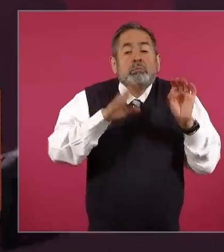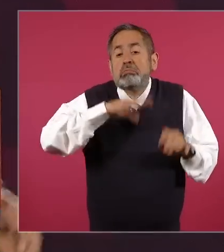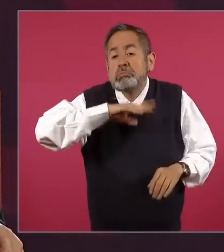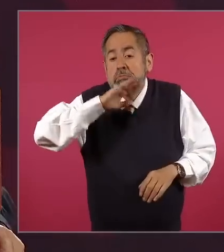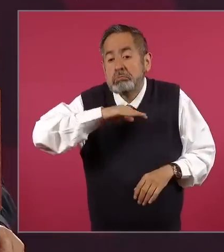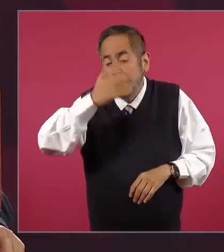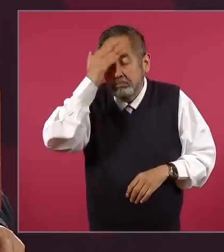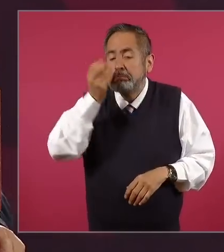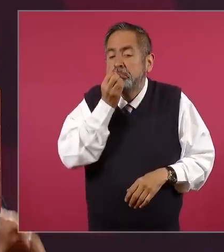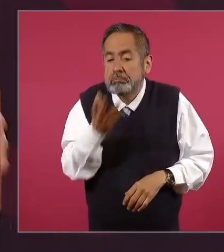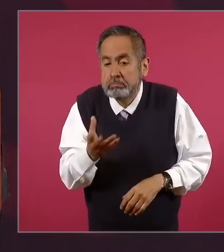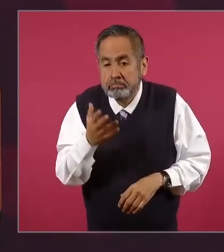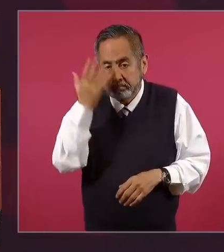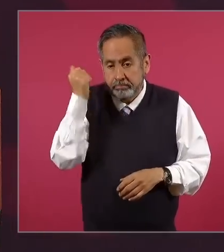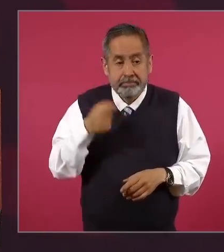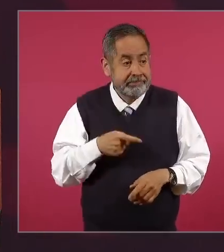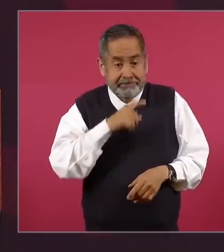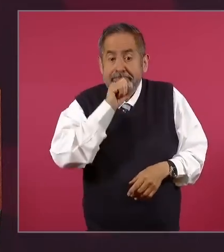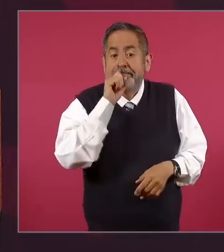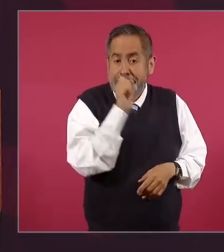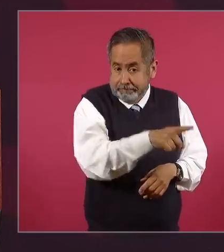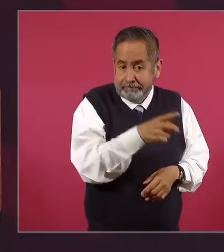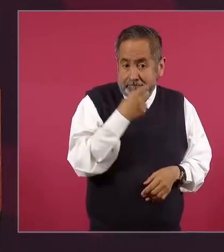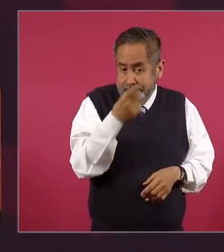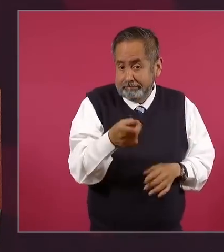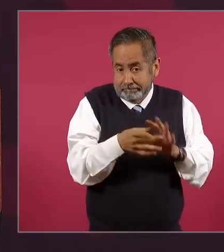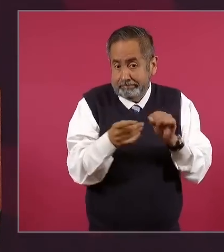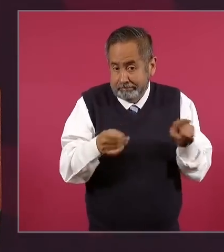cuenta, ella misma